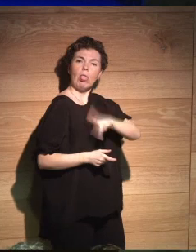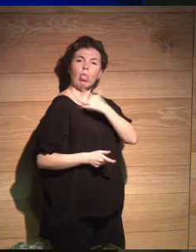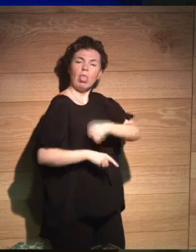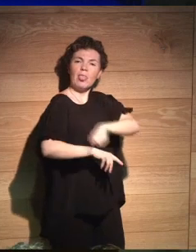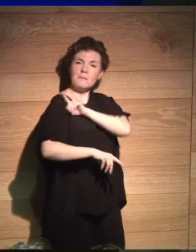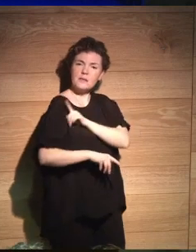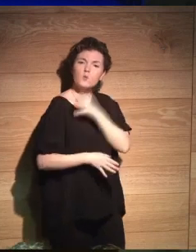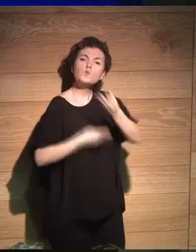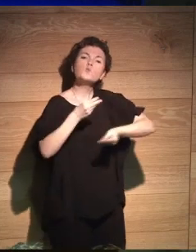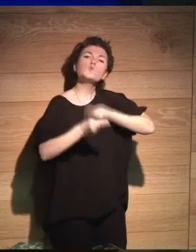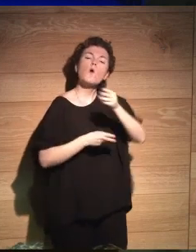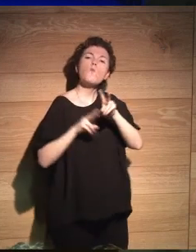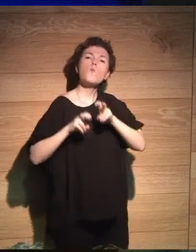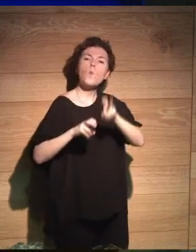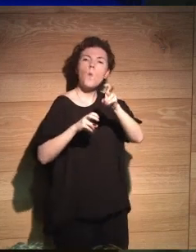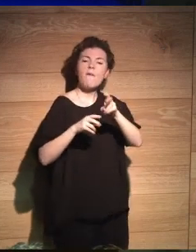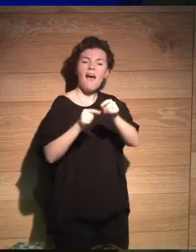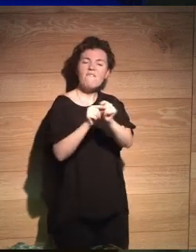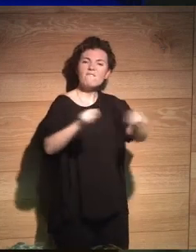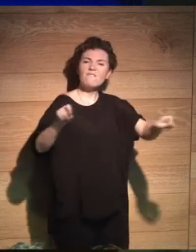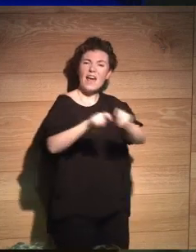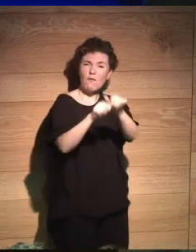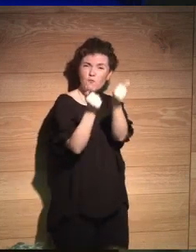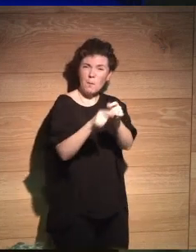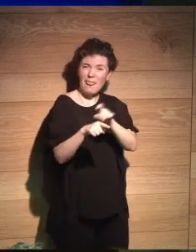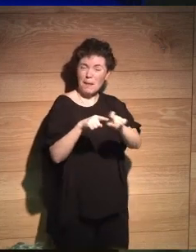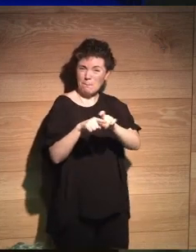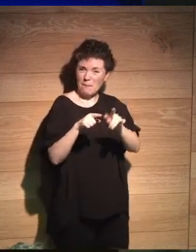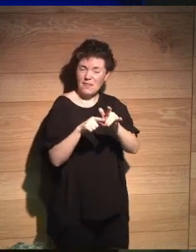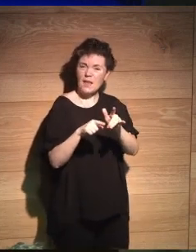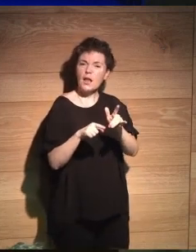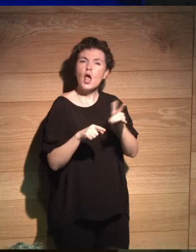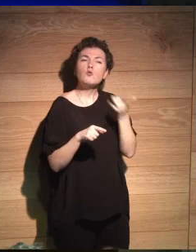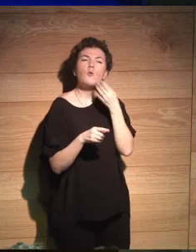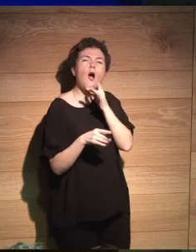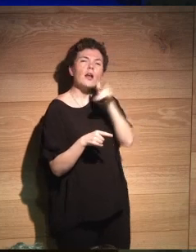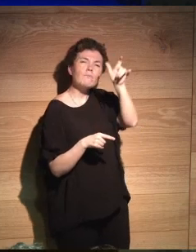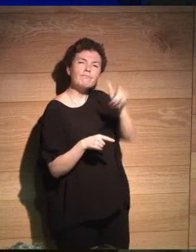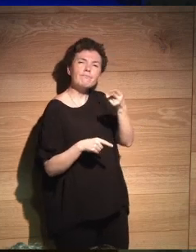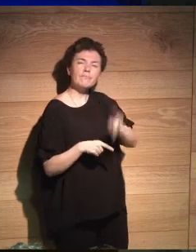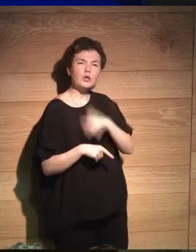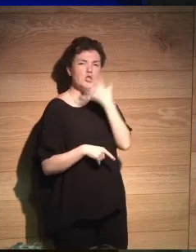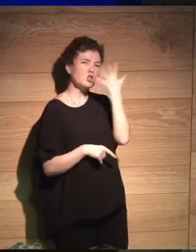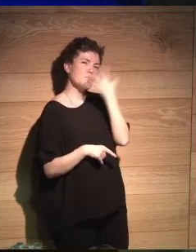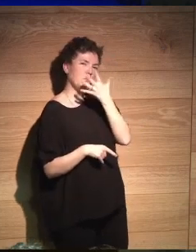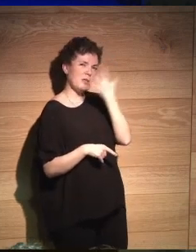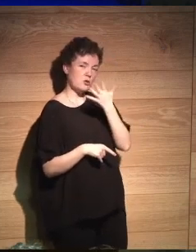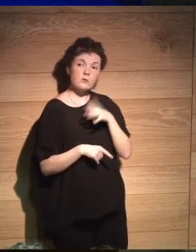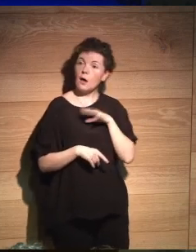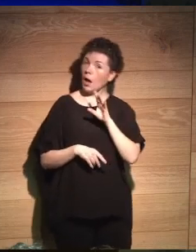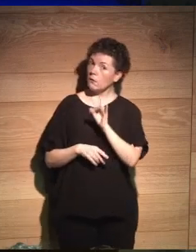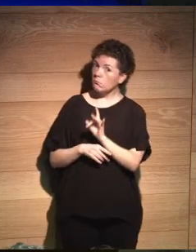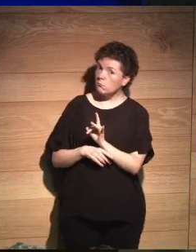Has utilizado una nueva vara de medir. Te has convertido en sospechosa. ¿Ah,